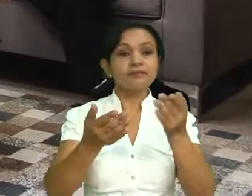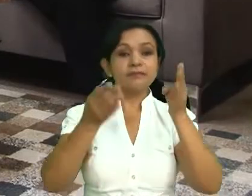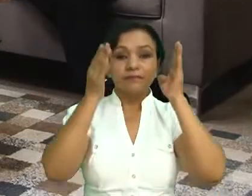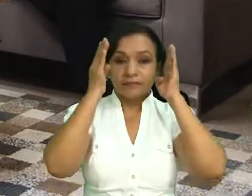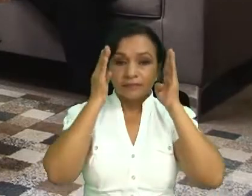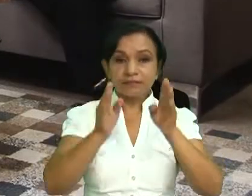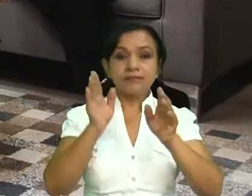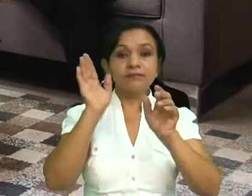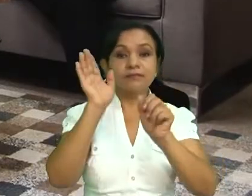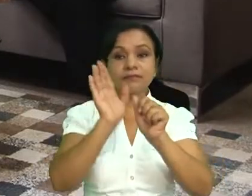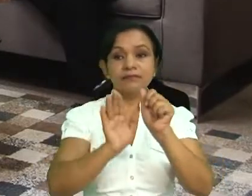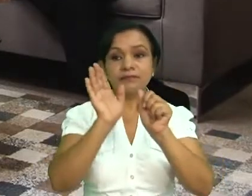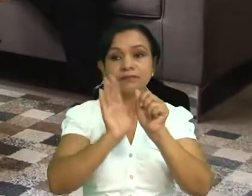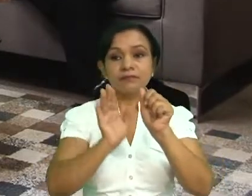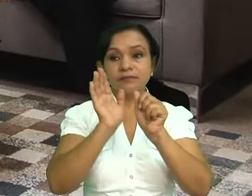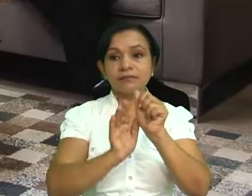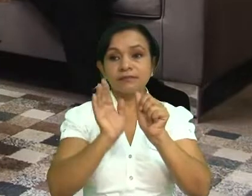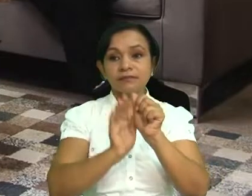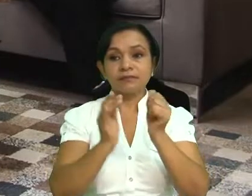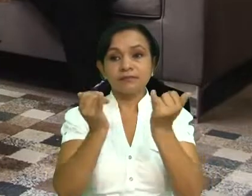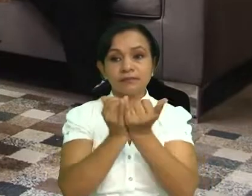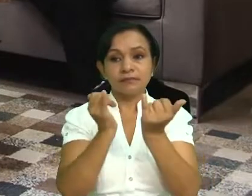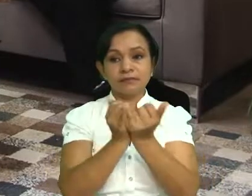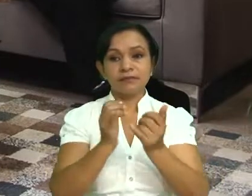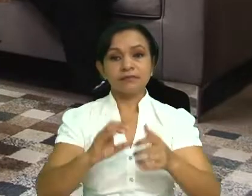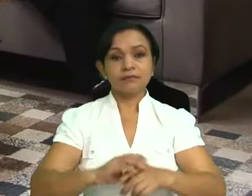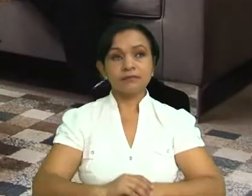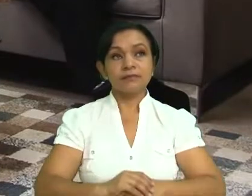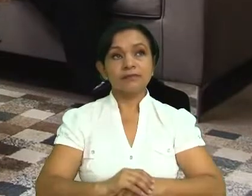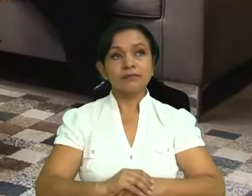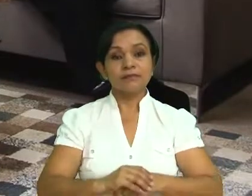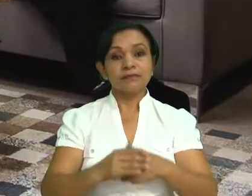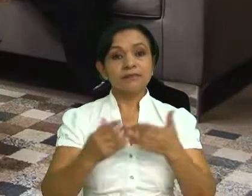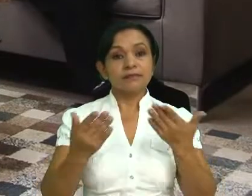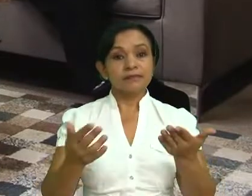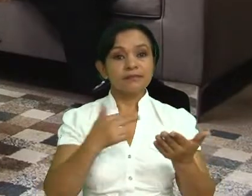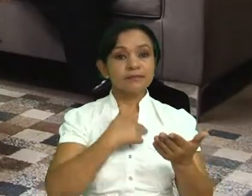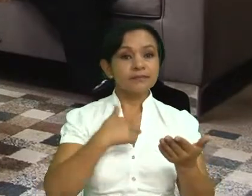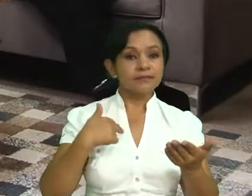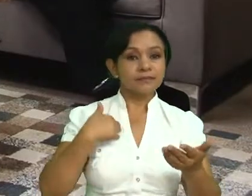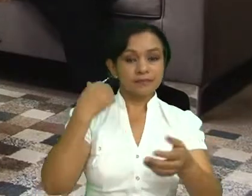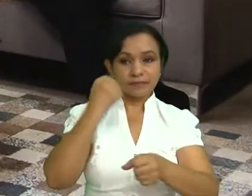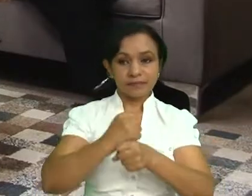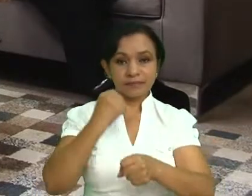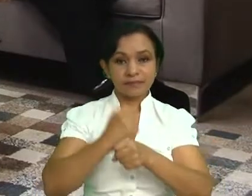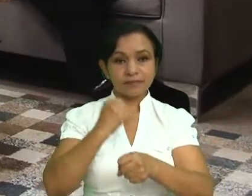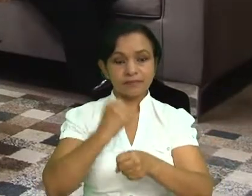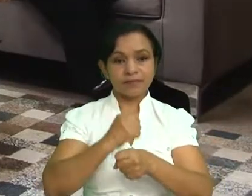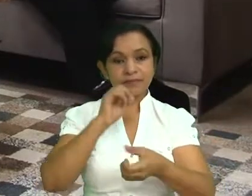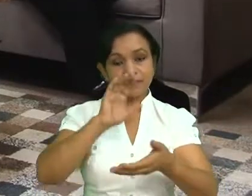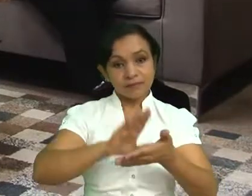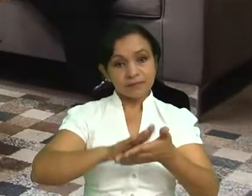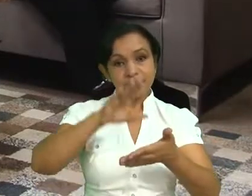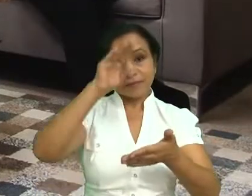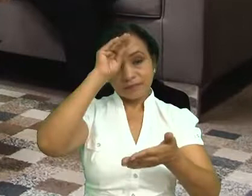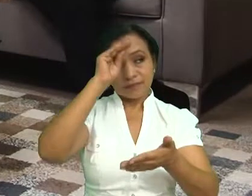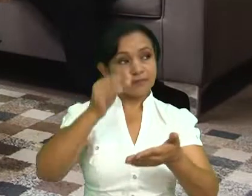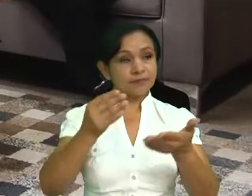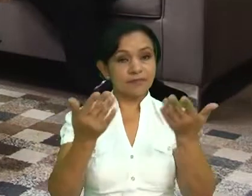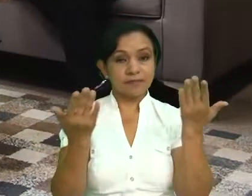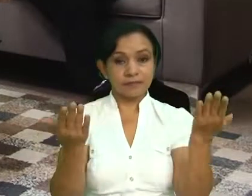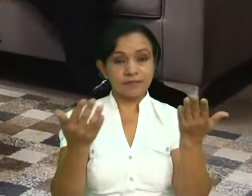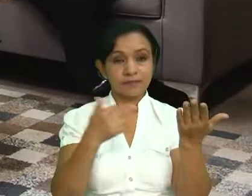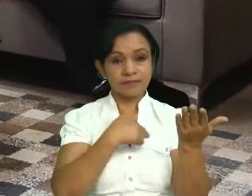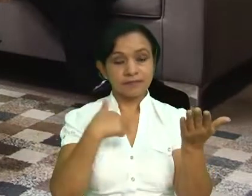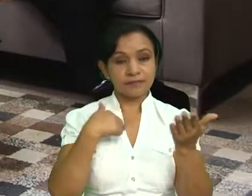cada una de las dificultades que se nos presenten. Y sin duda, un trabajo que empodera bastante tanto